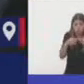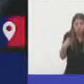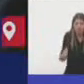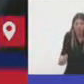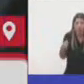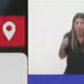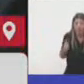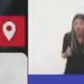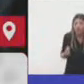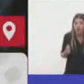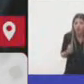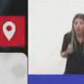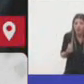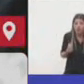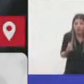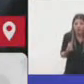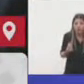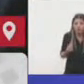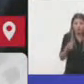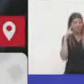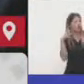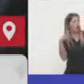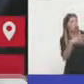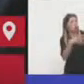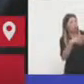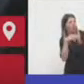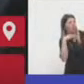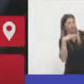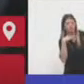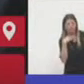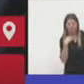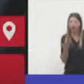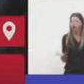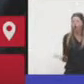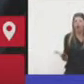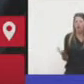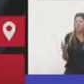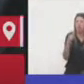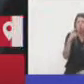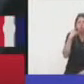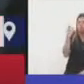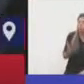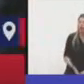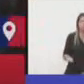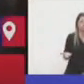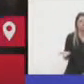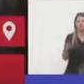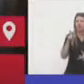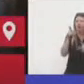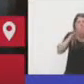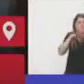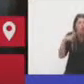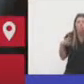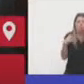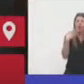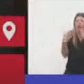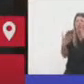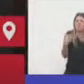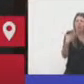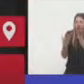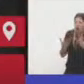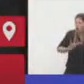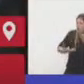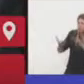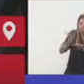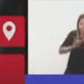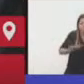en armonía con el Ejecutivo. Igual que los medios de comunicación. Es una manera de tentar el poder. No es solo porque en este momento la impunidad de Cristina, ese